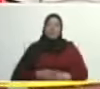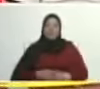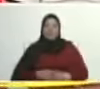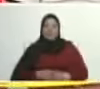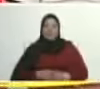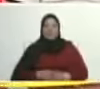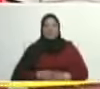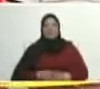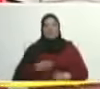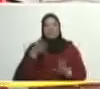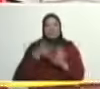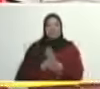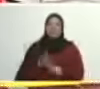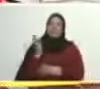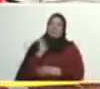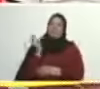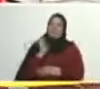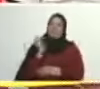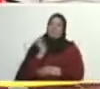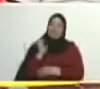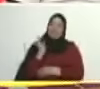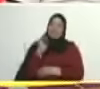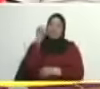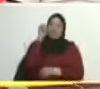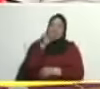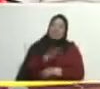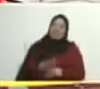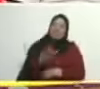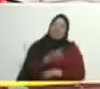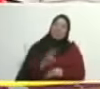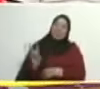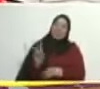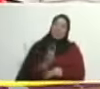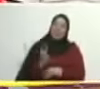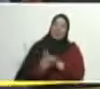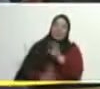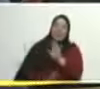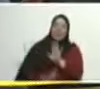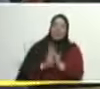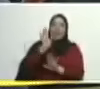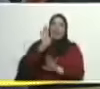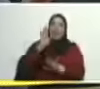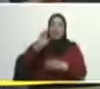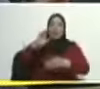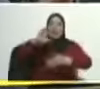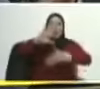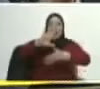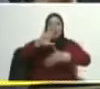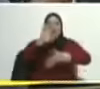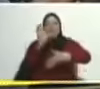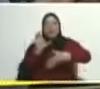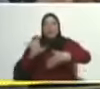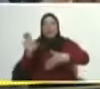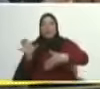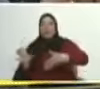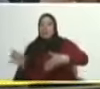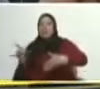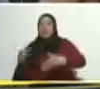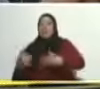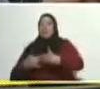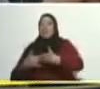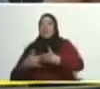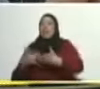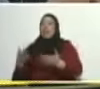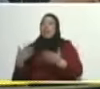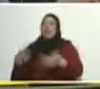cumbre de los pequeños países insulares afectados como nunca por la